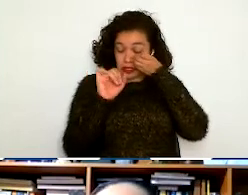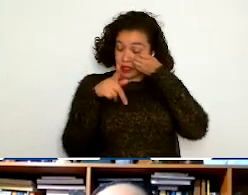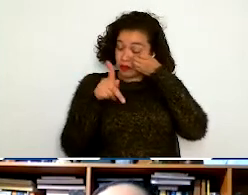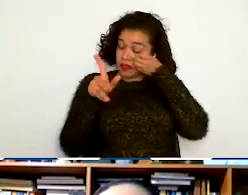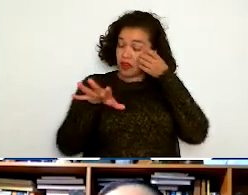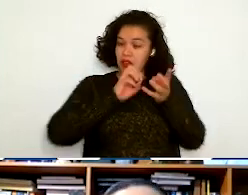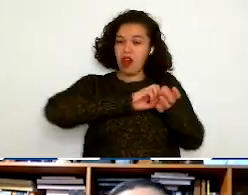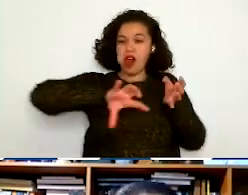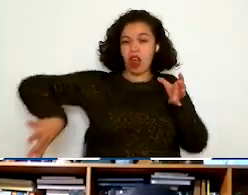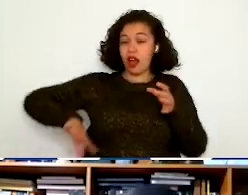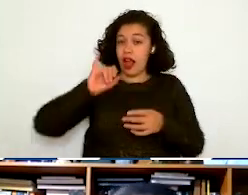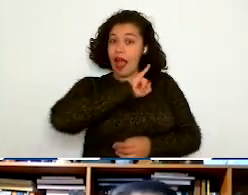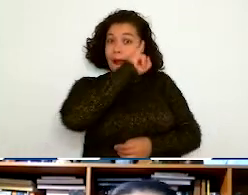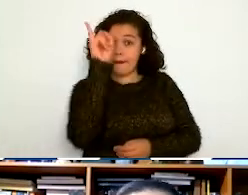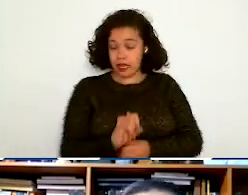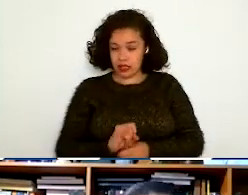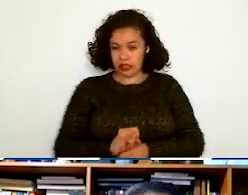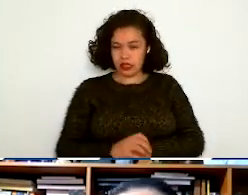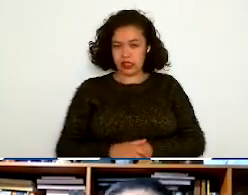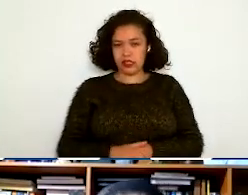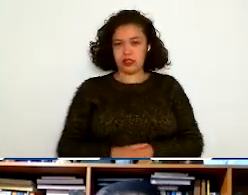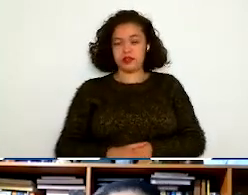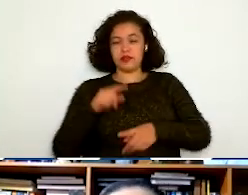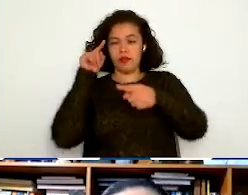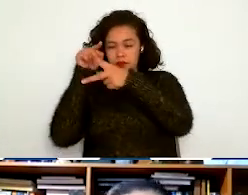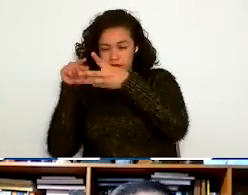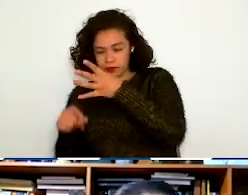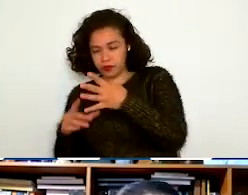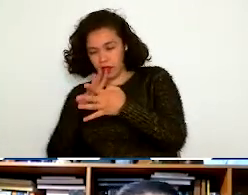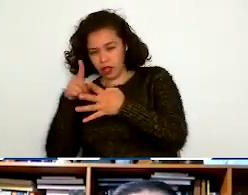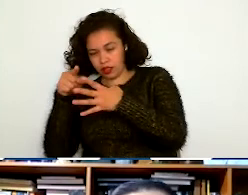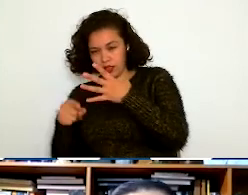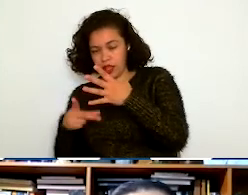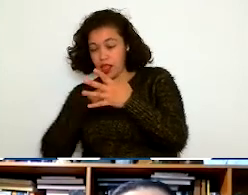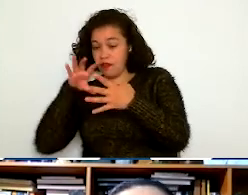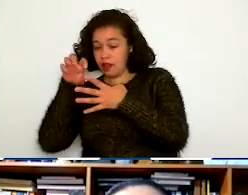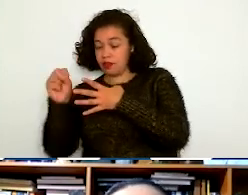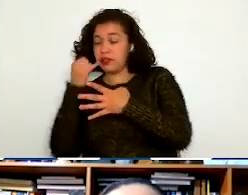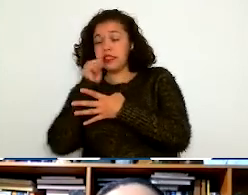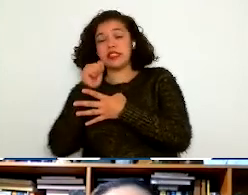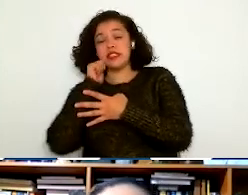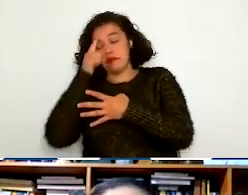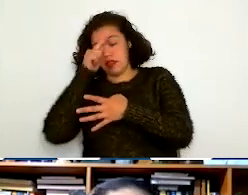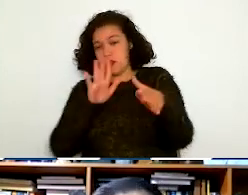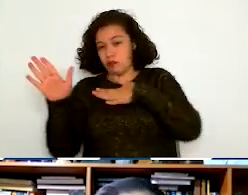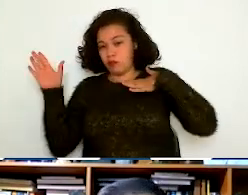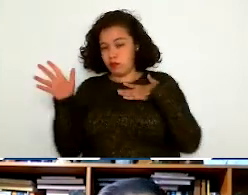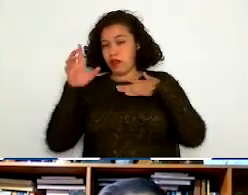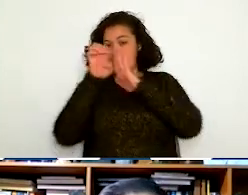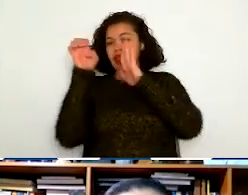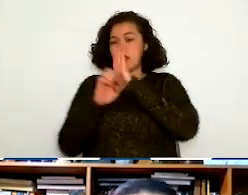lado que estas metas, estos objetivos siempre se tienen que cumplir con un compromiso